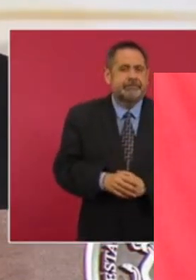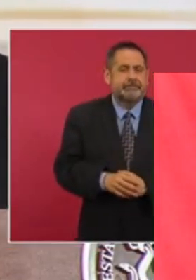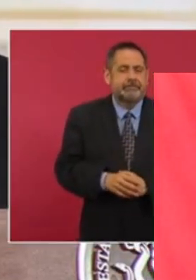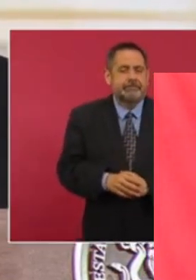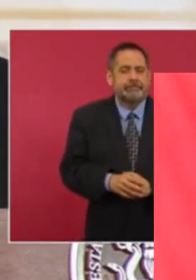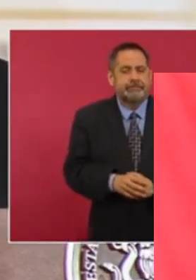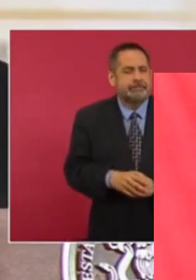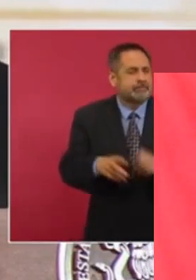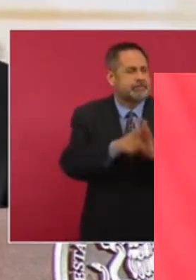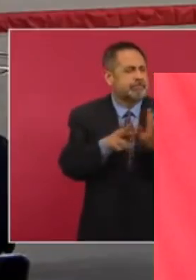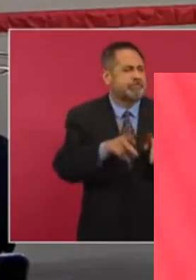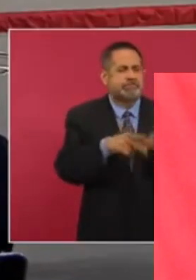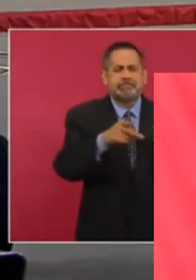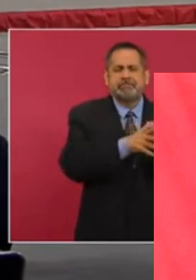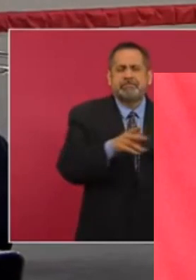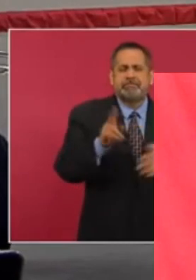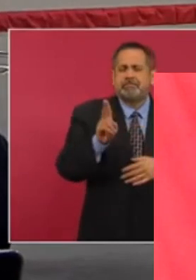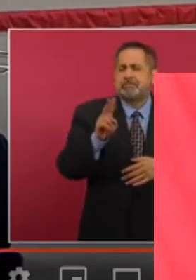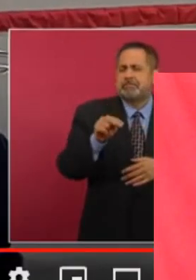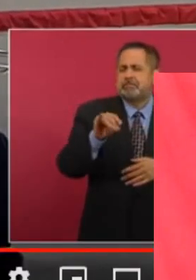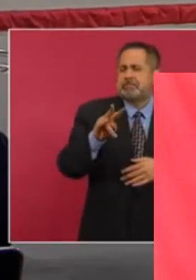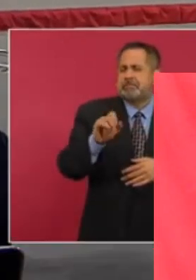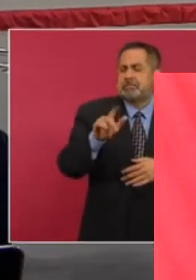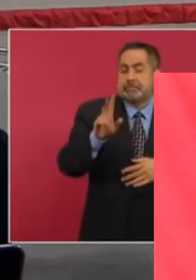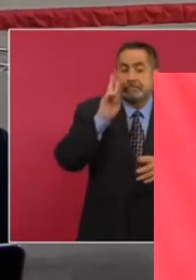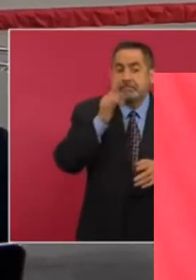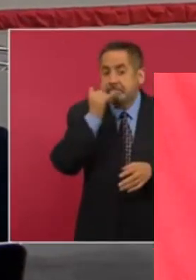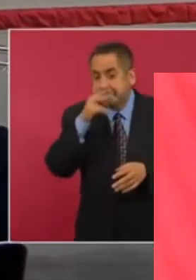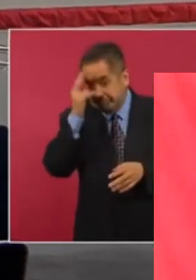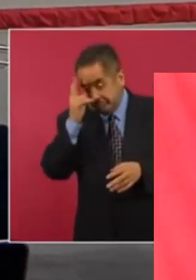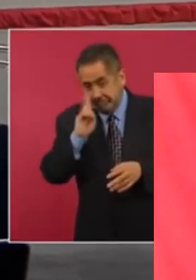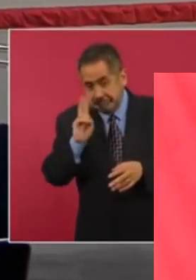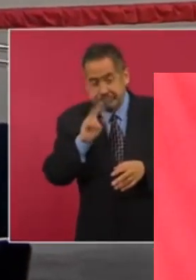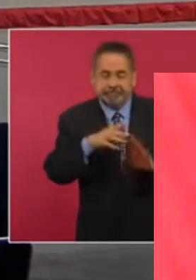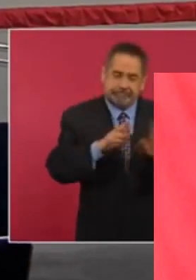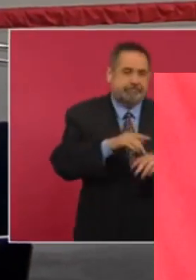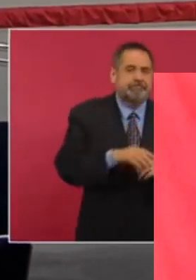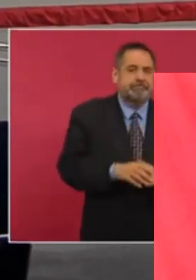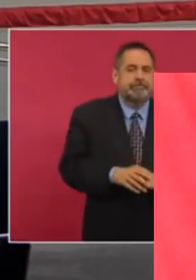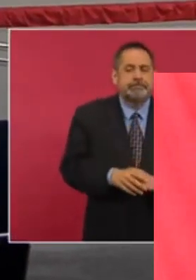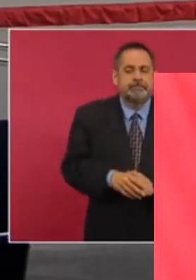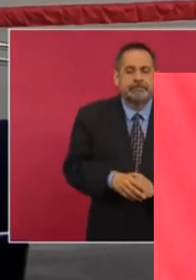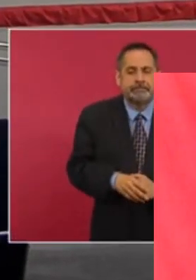Es en el Universal, a ver si no me equivoqué. No, sí. ¿Sí? Es que…